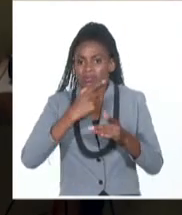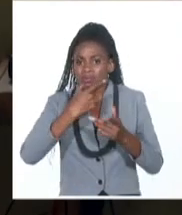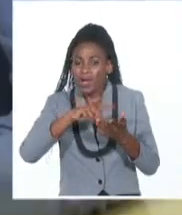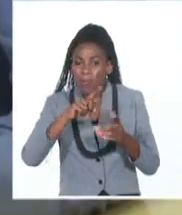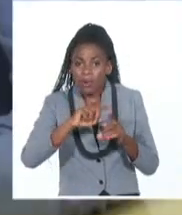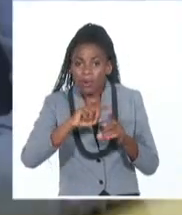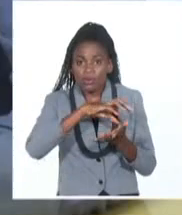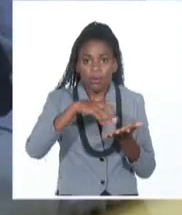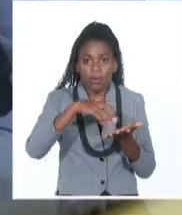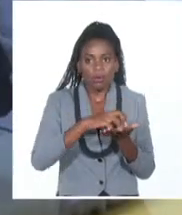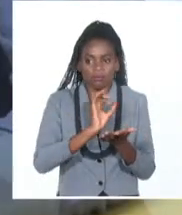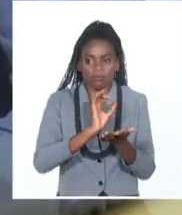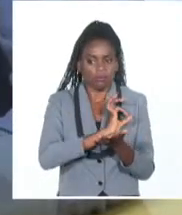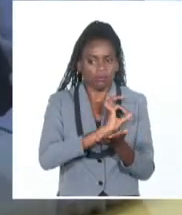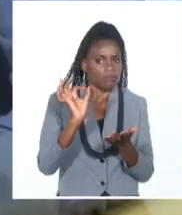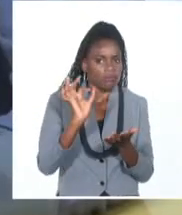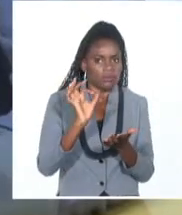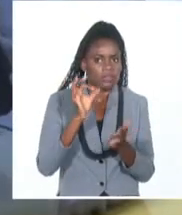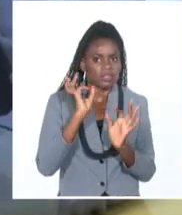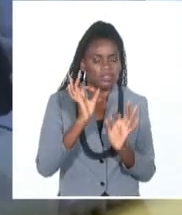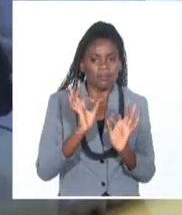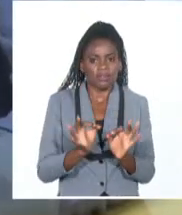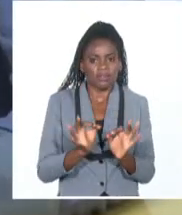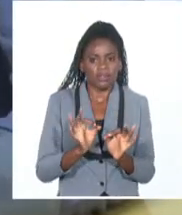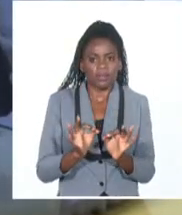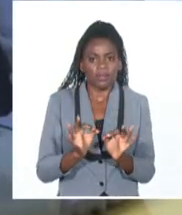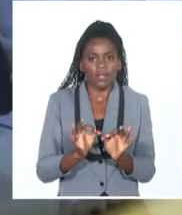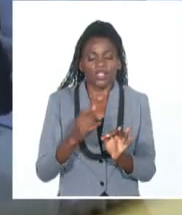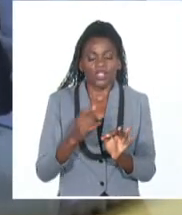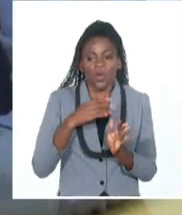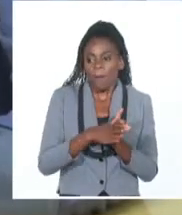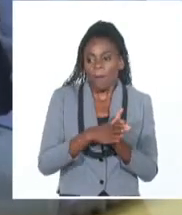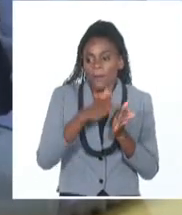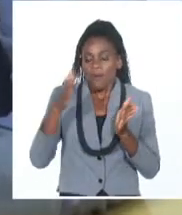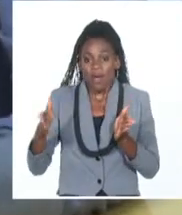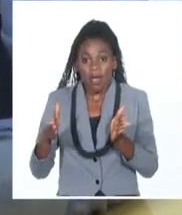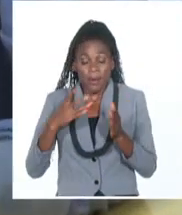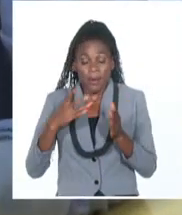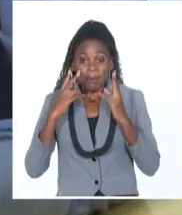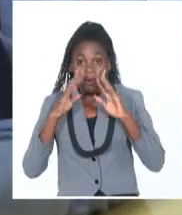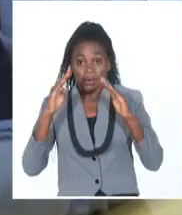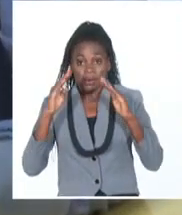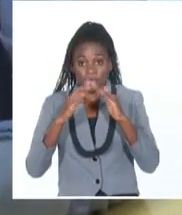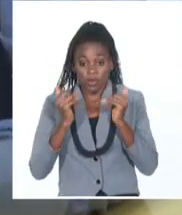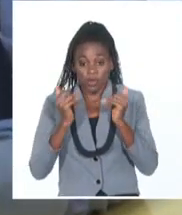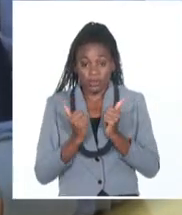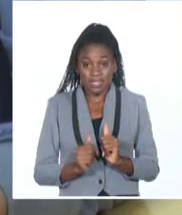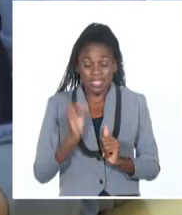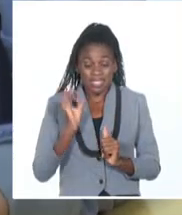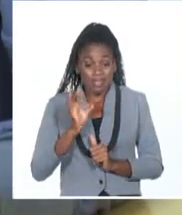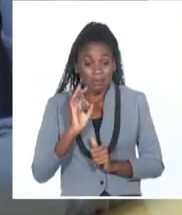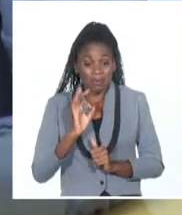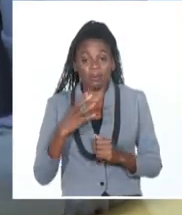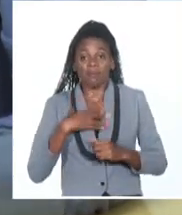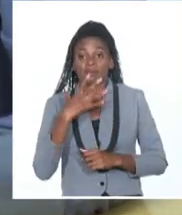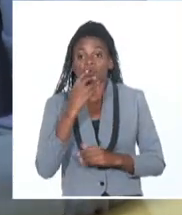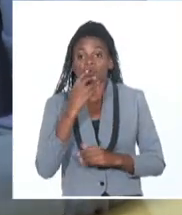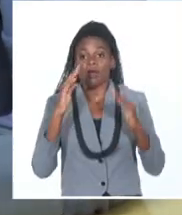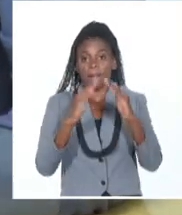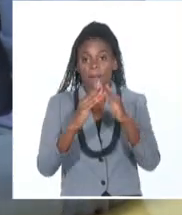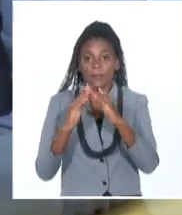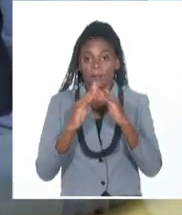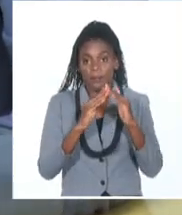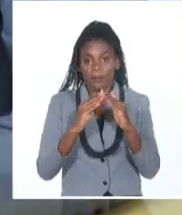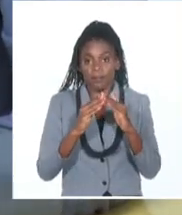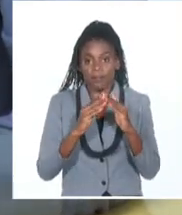parte. Nunca he querido salir así como tal a vivir fuera de la comunidad. Nací aquí, siempre me ha gustado vivir aquí. De hecho, si tengo la oportunidad